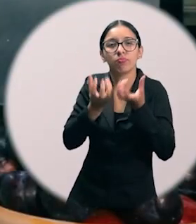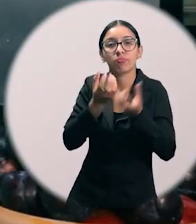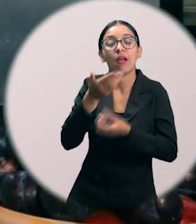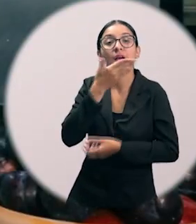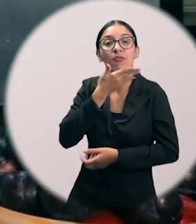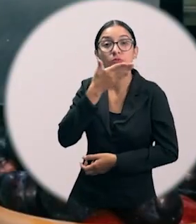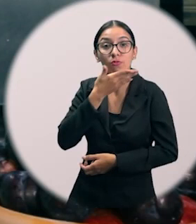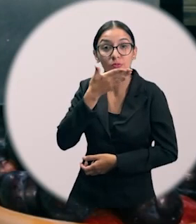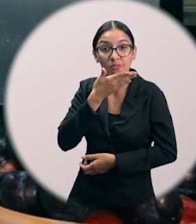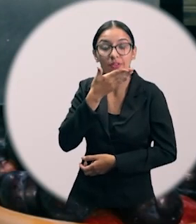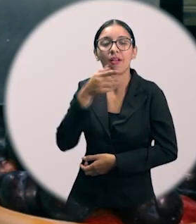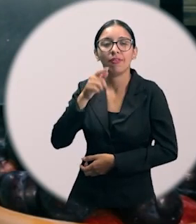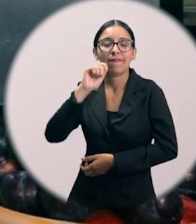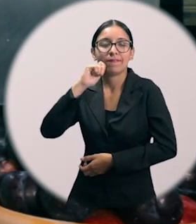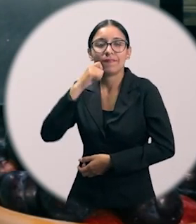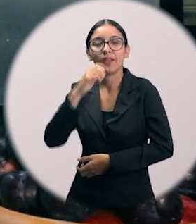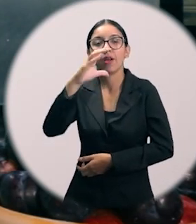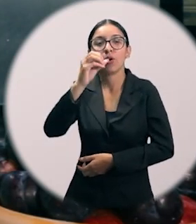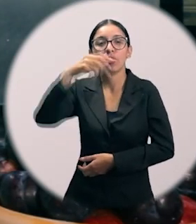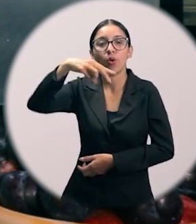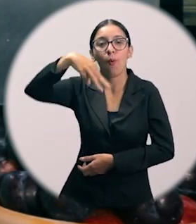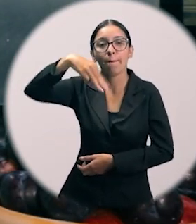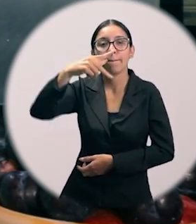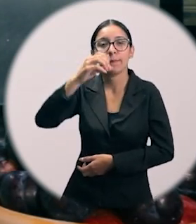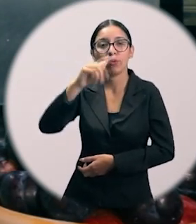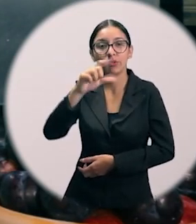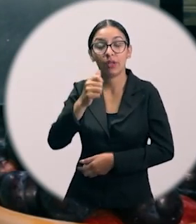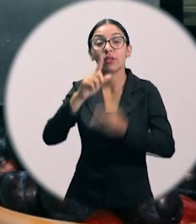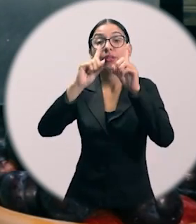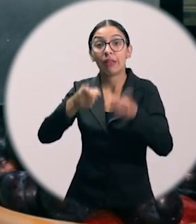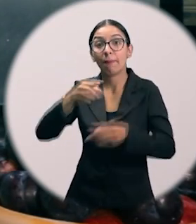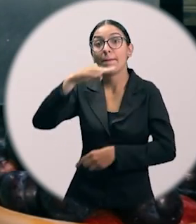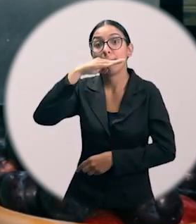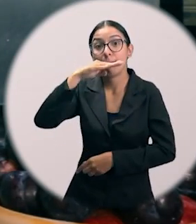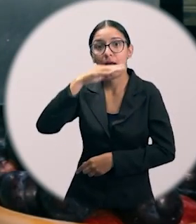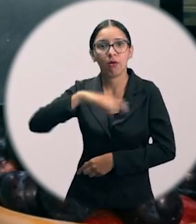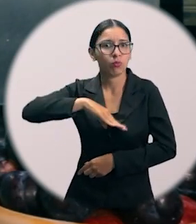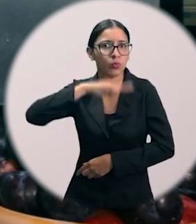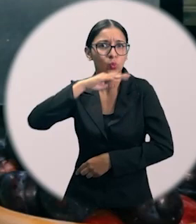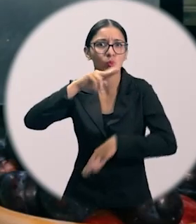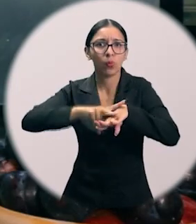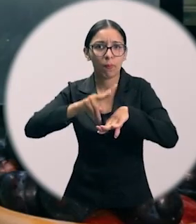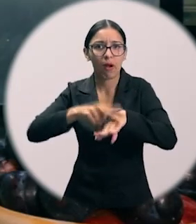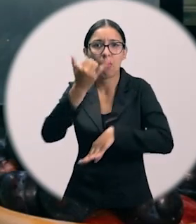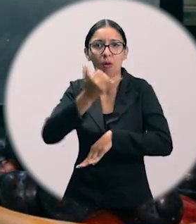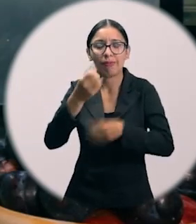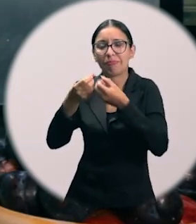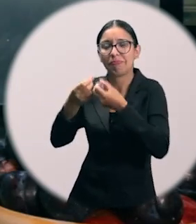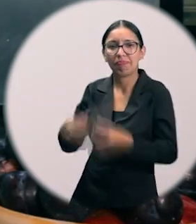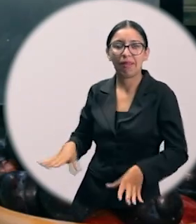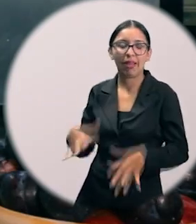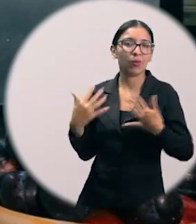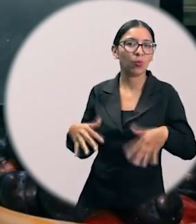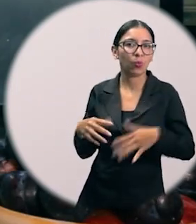azúcar y hacer una rica compota. También el mango, que hay tanto mango en nuestro país y se desperdicia de